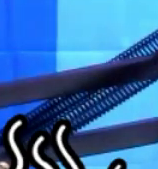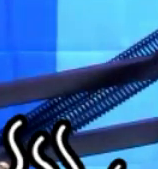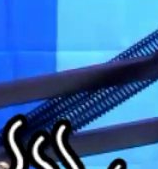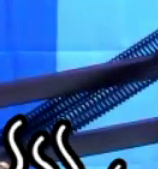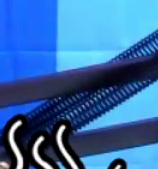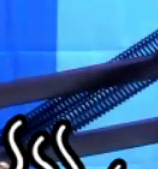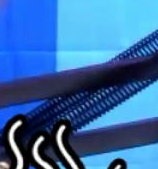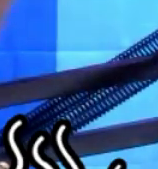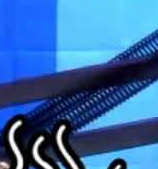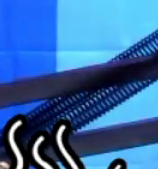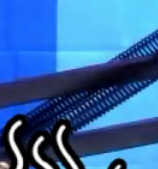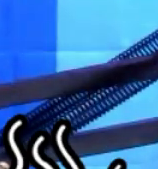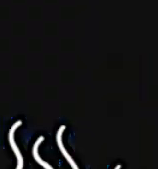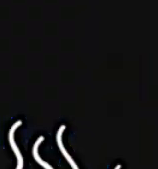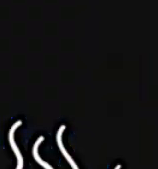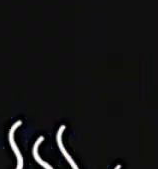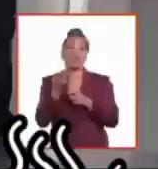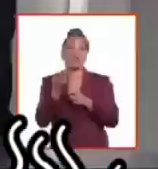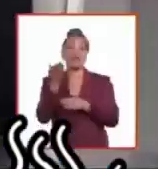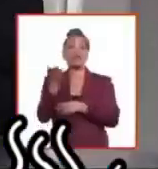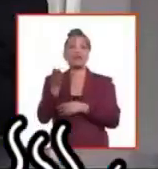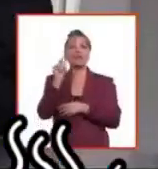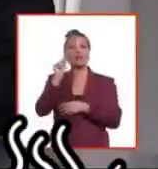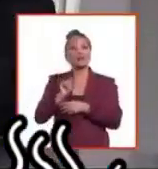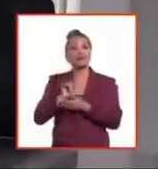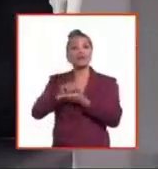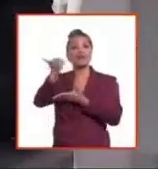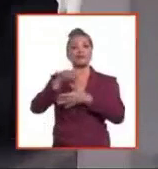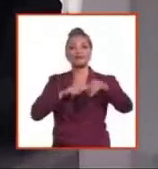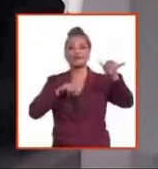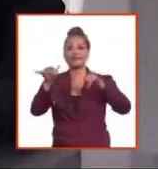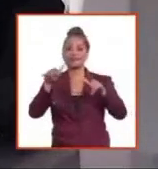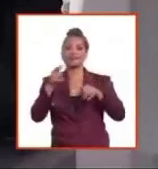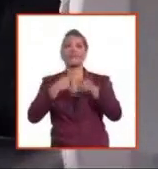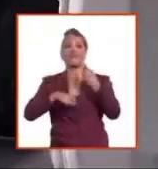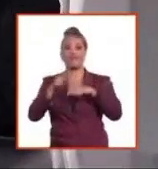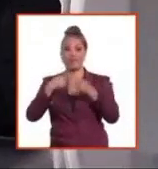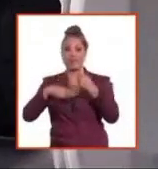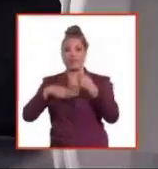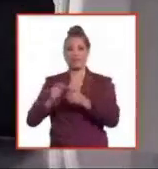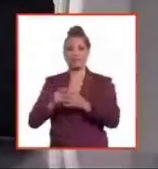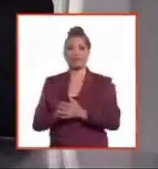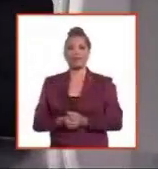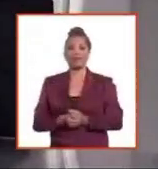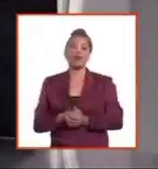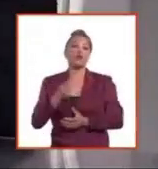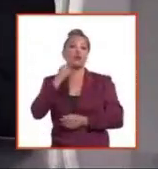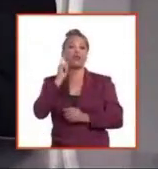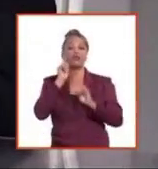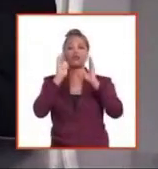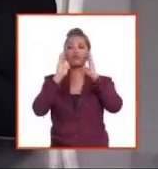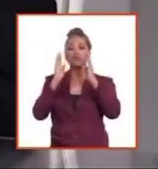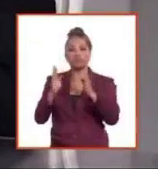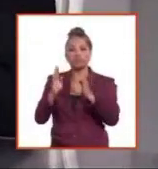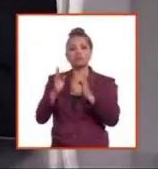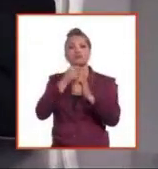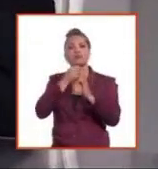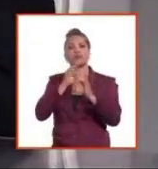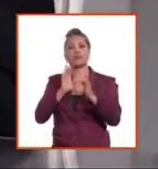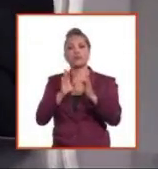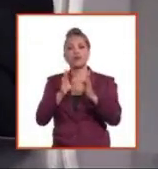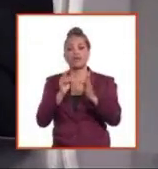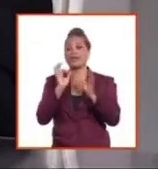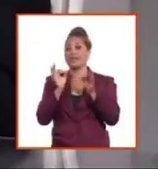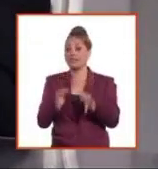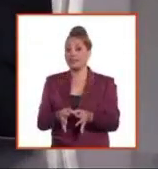no ok hay más demanda que oferta no saben hay una demanda de divisas para que cuando tú la pone muy probablemente el seguro